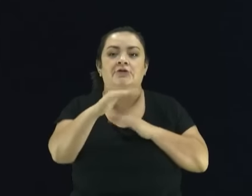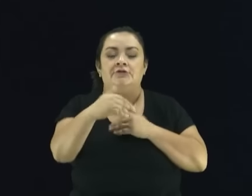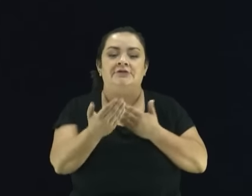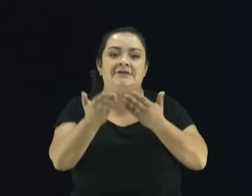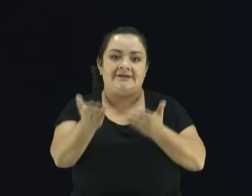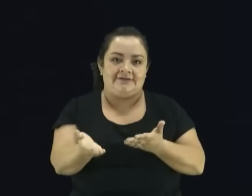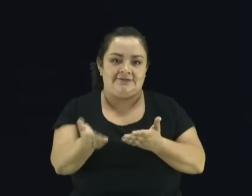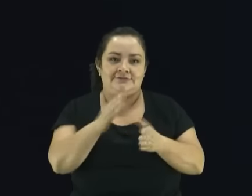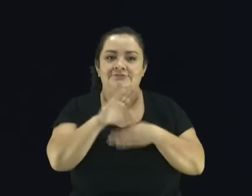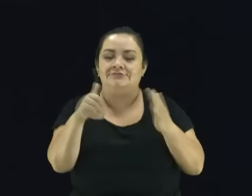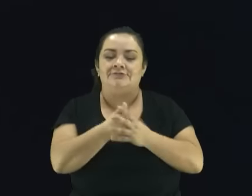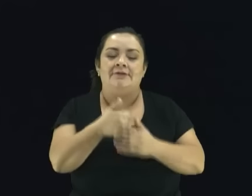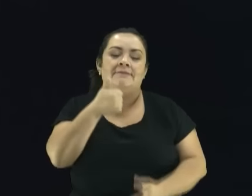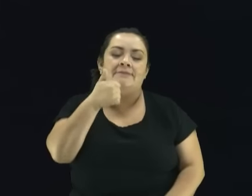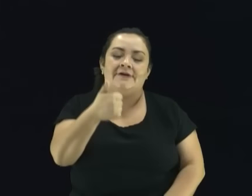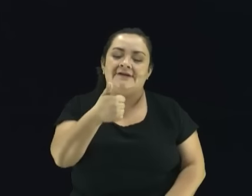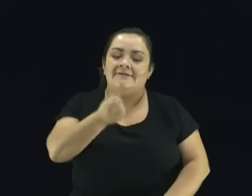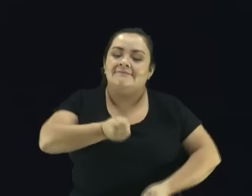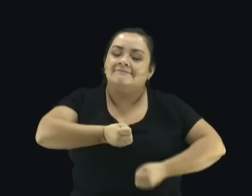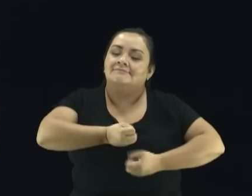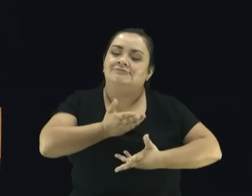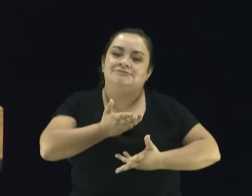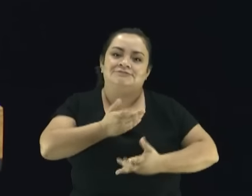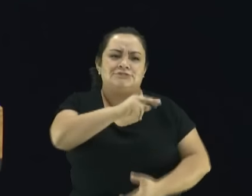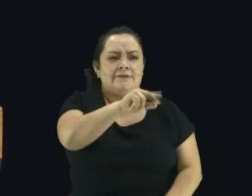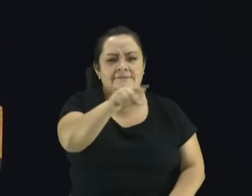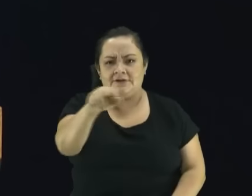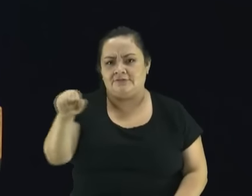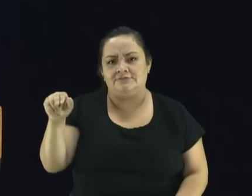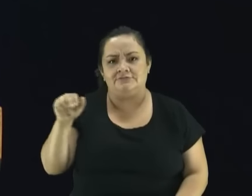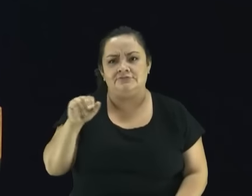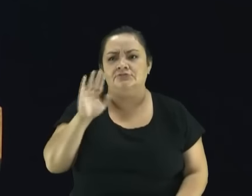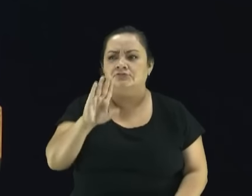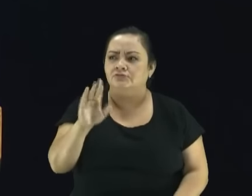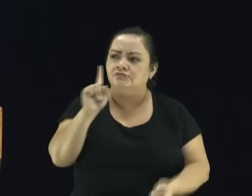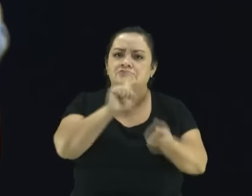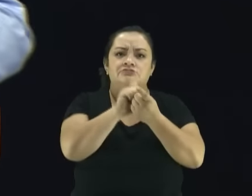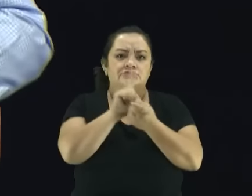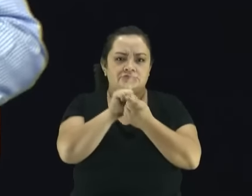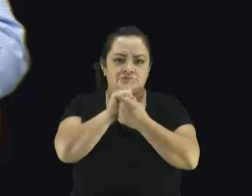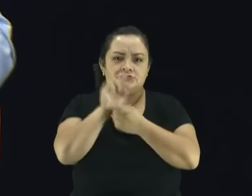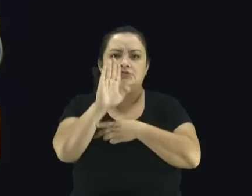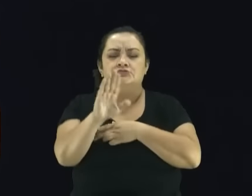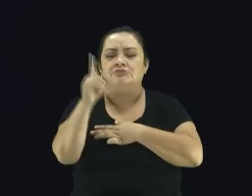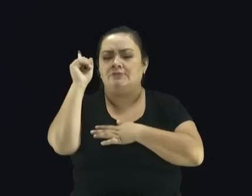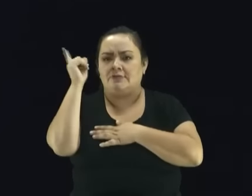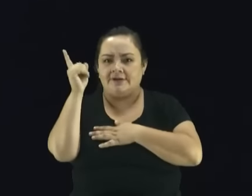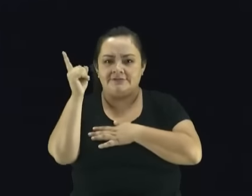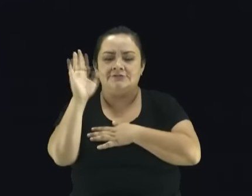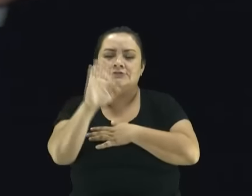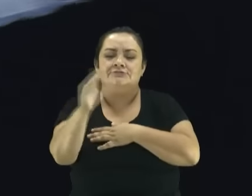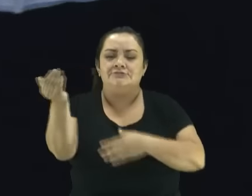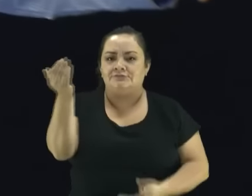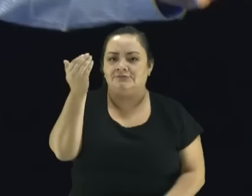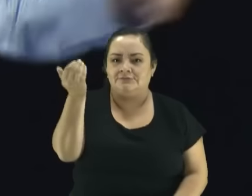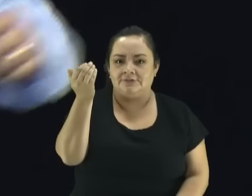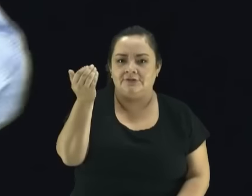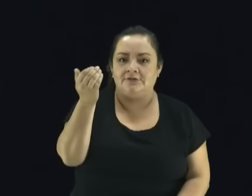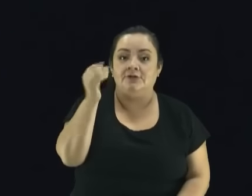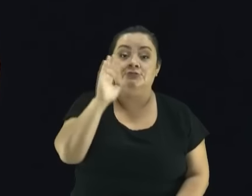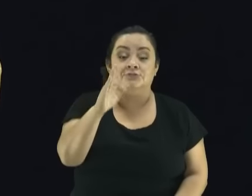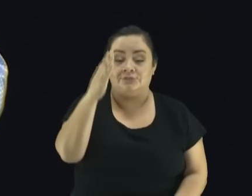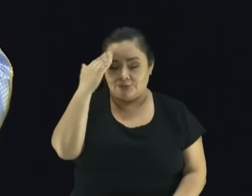todas las buenas palabras que salgan de tu boca para con tus amigos tus conocidos tus maestros y tus mentores enfocarlos